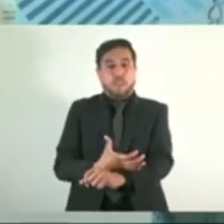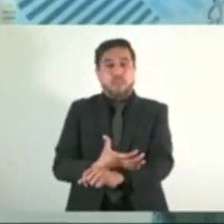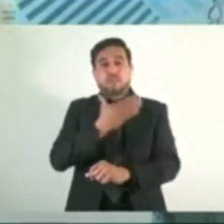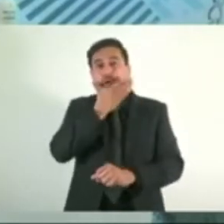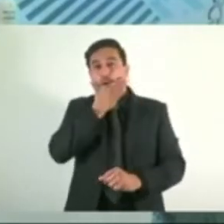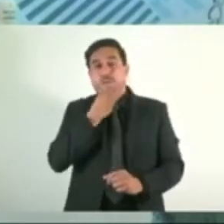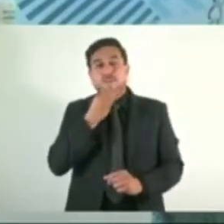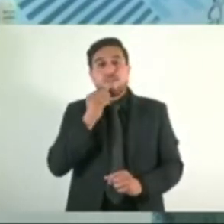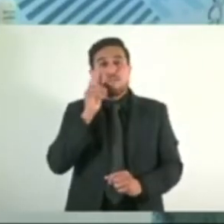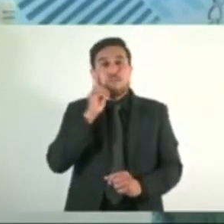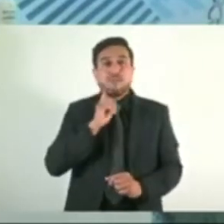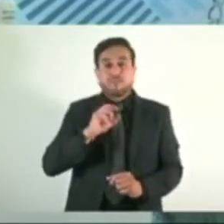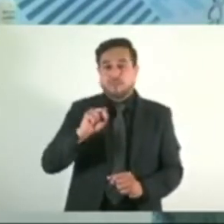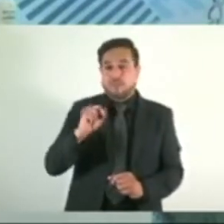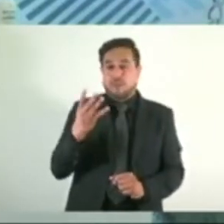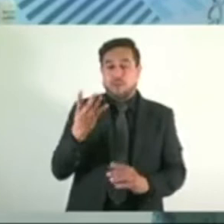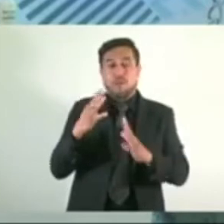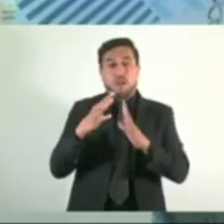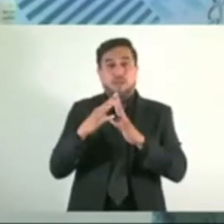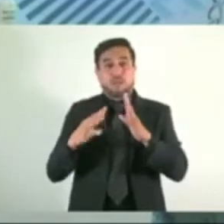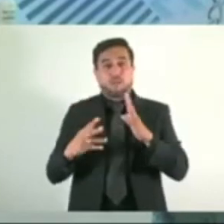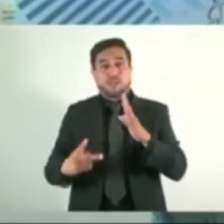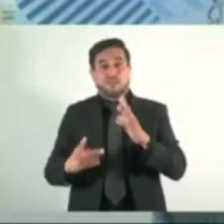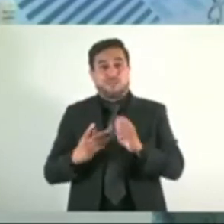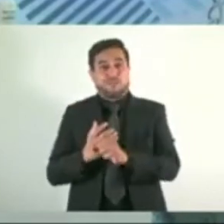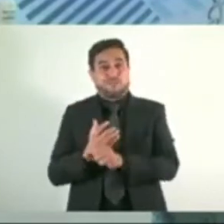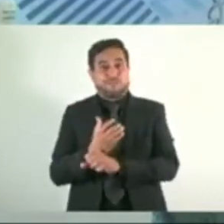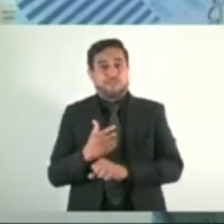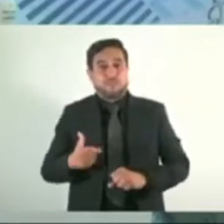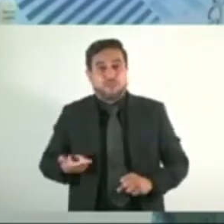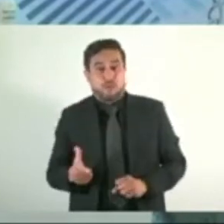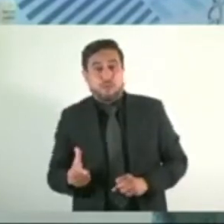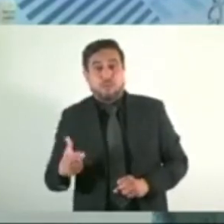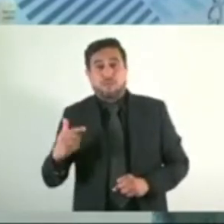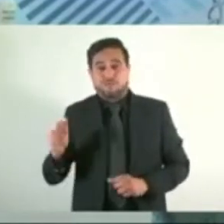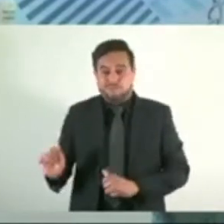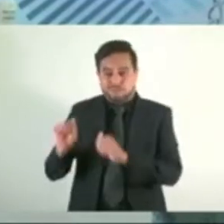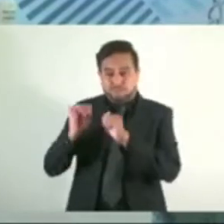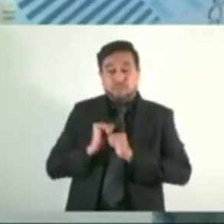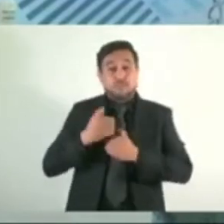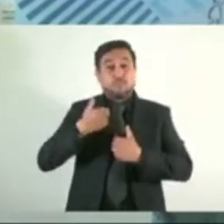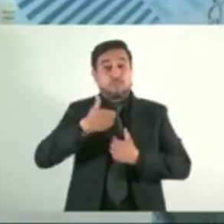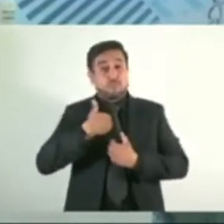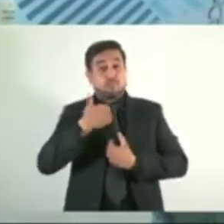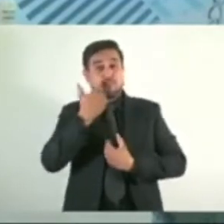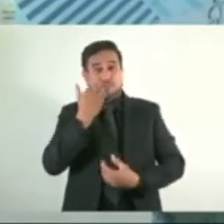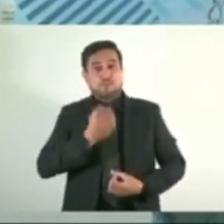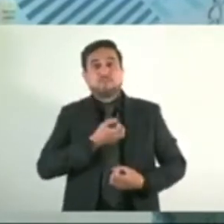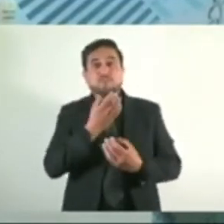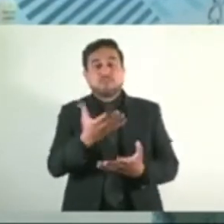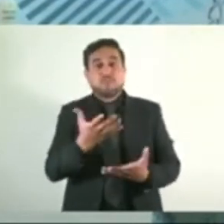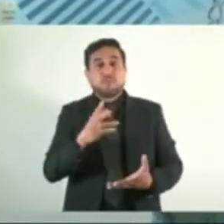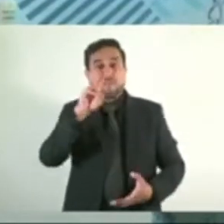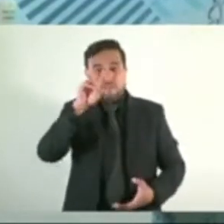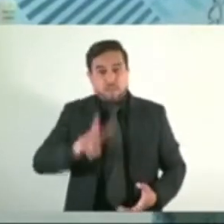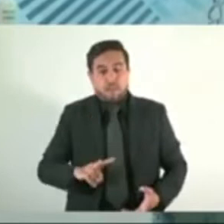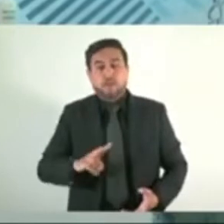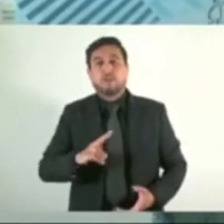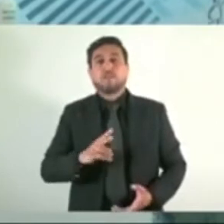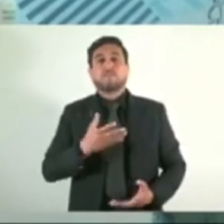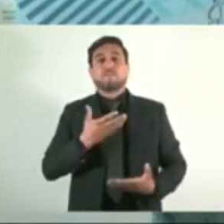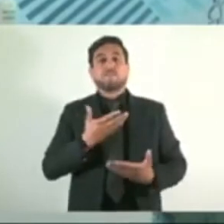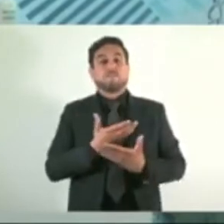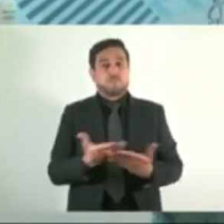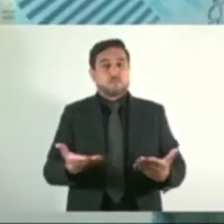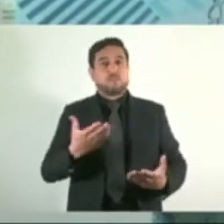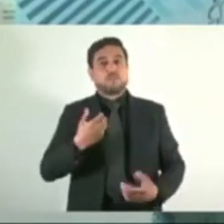de la 64ª Legislatura del Congreso del Estado, me permito expresar de manera sincera nuestra